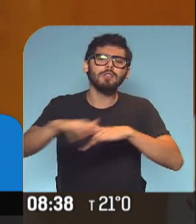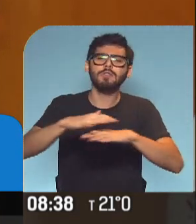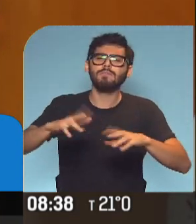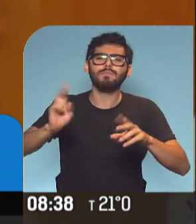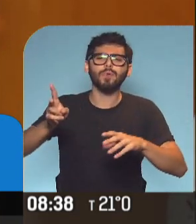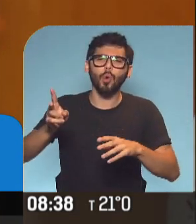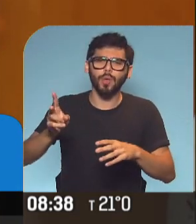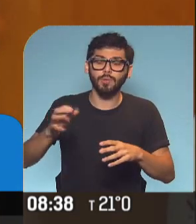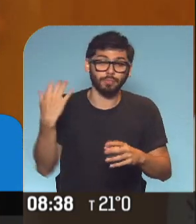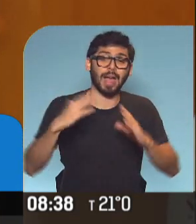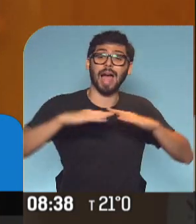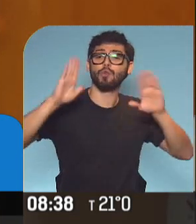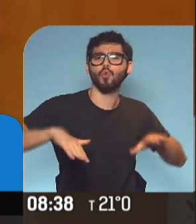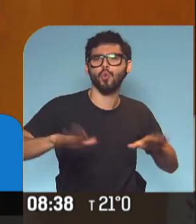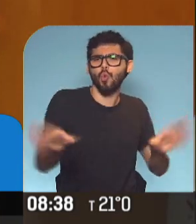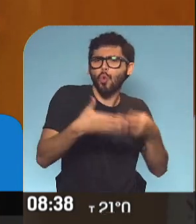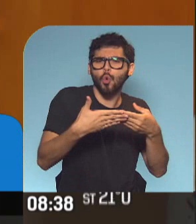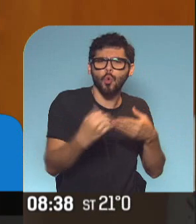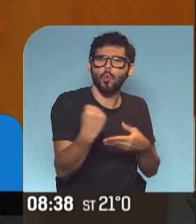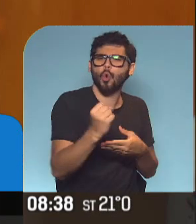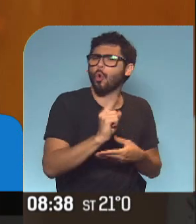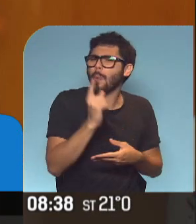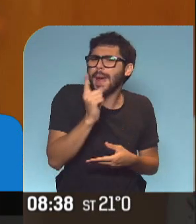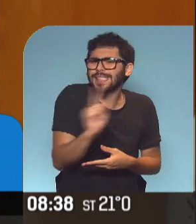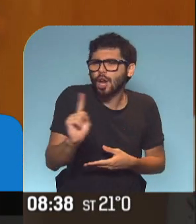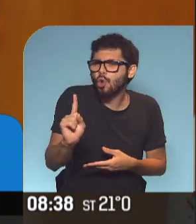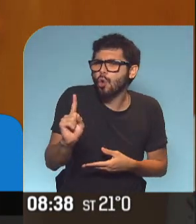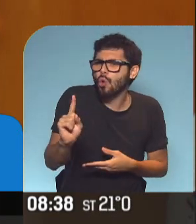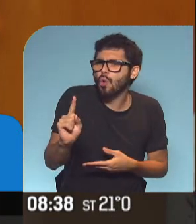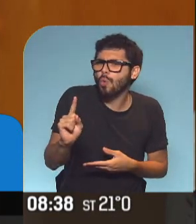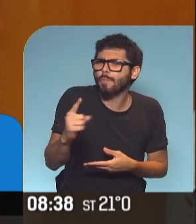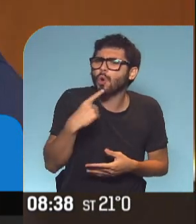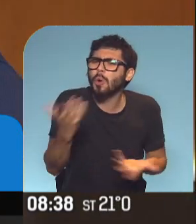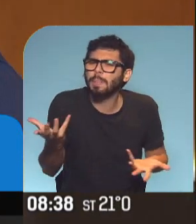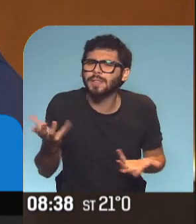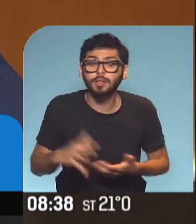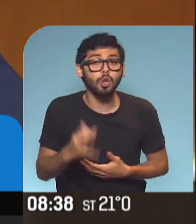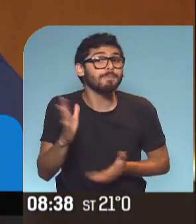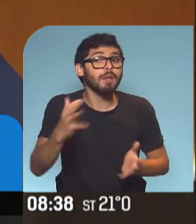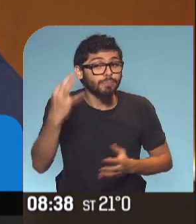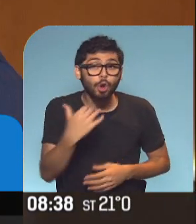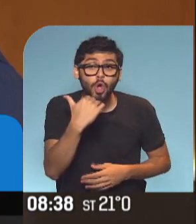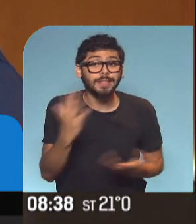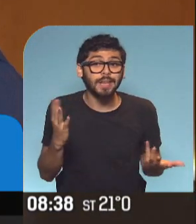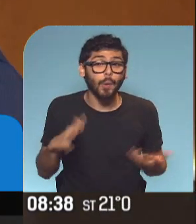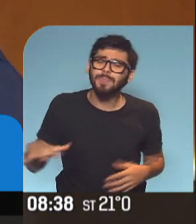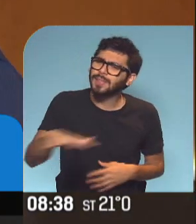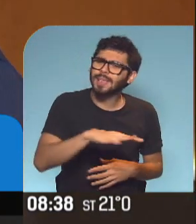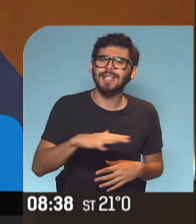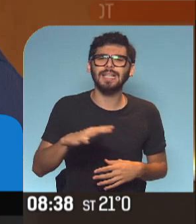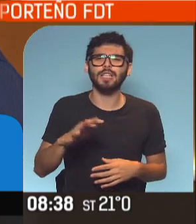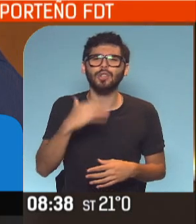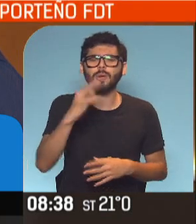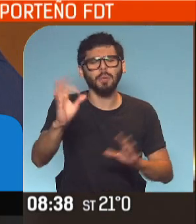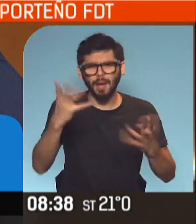no se va a volver una cuarentena estricta creo que no no como no como lo ves vos no que nadie lo sabe y lo sabe a ver vamos